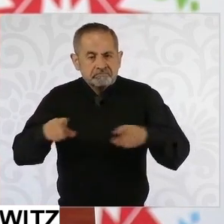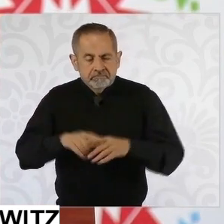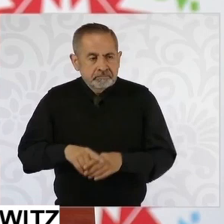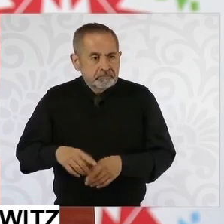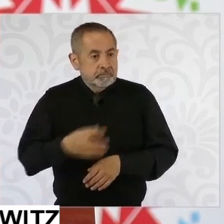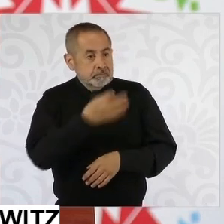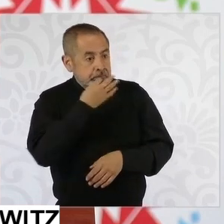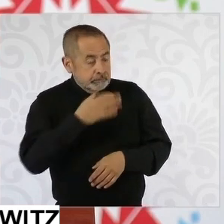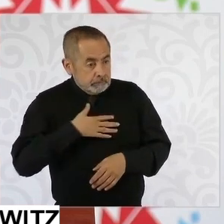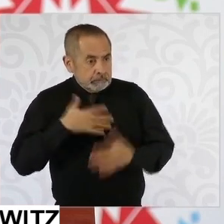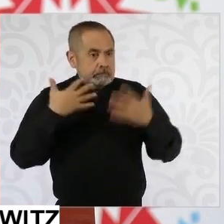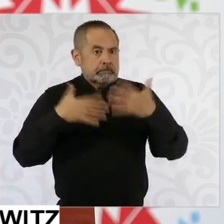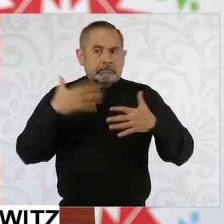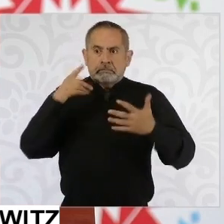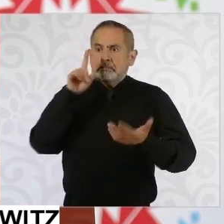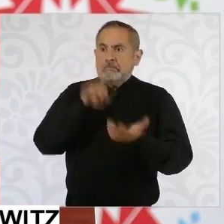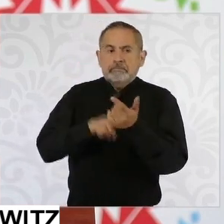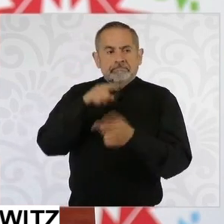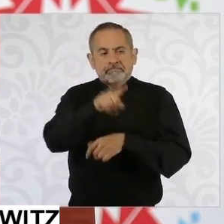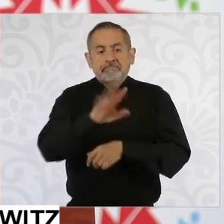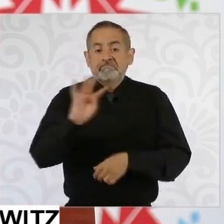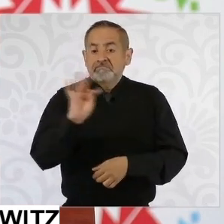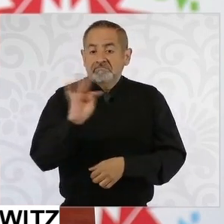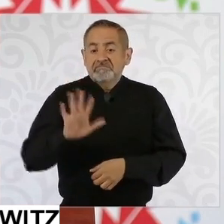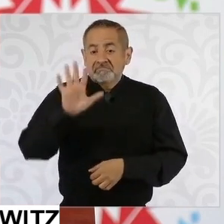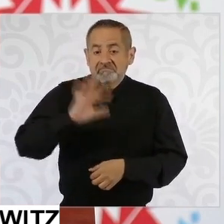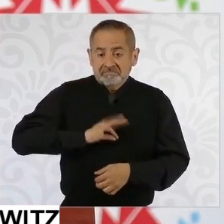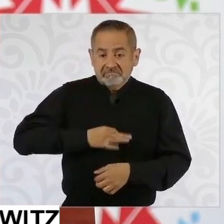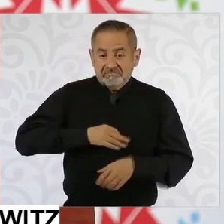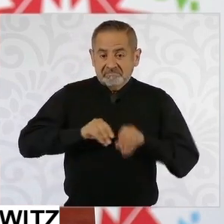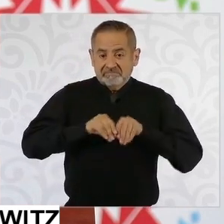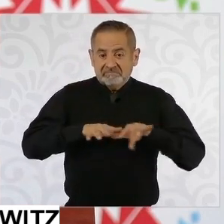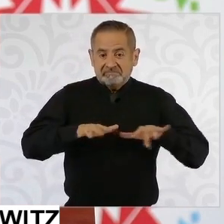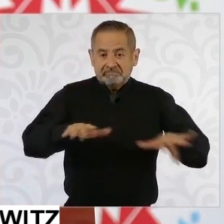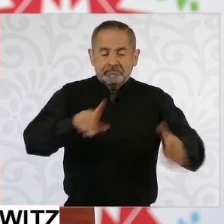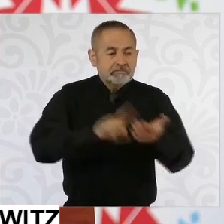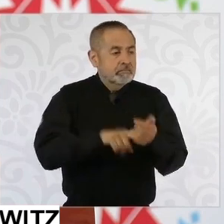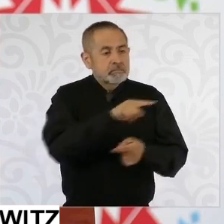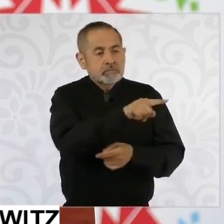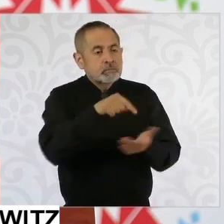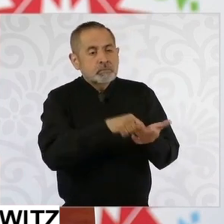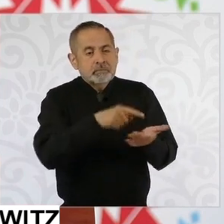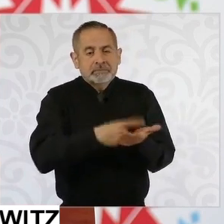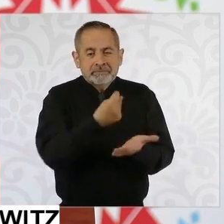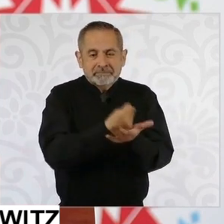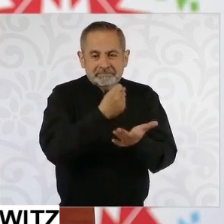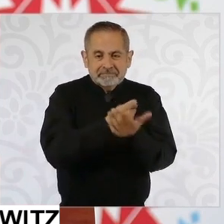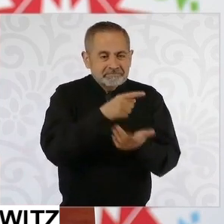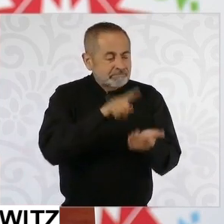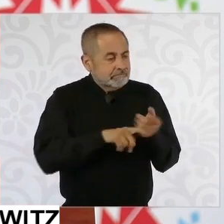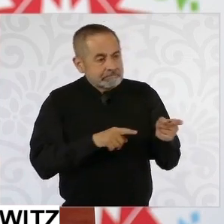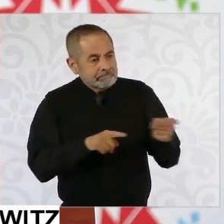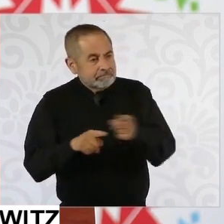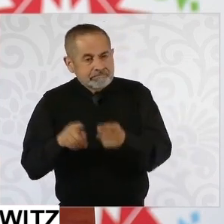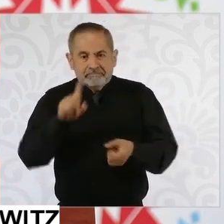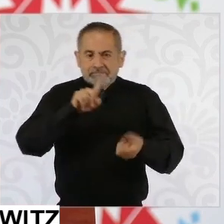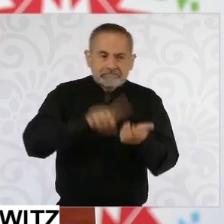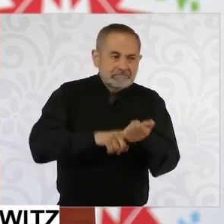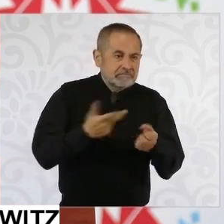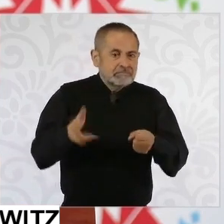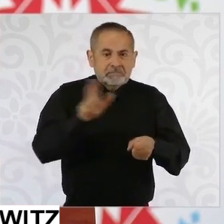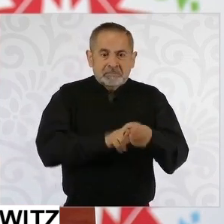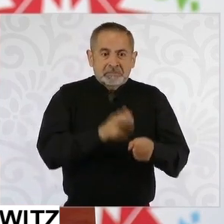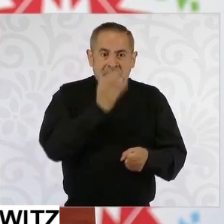probable brote de enterobacterias en unidades de terapia intensiva. Por lo tanto, nos dimos a